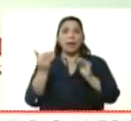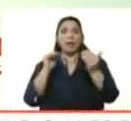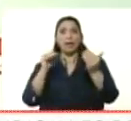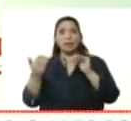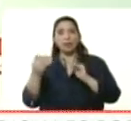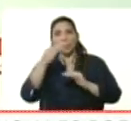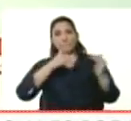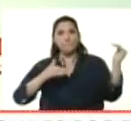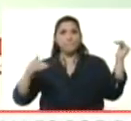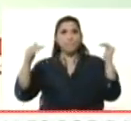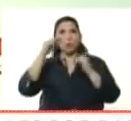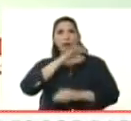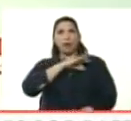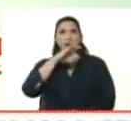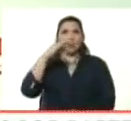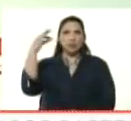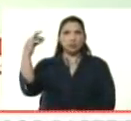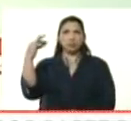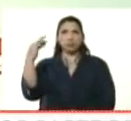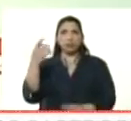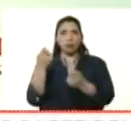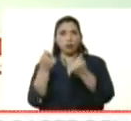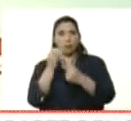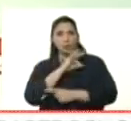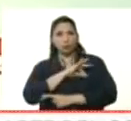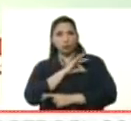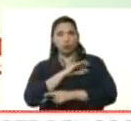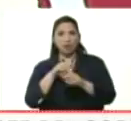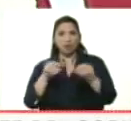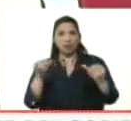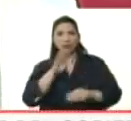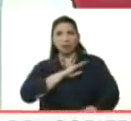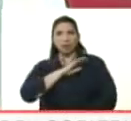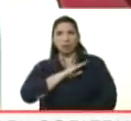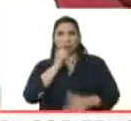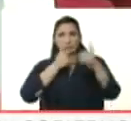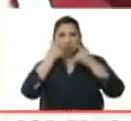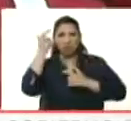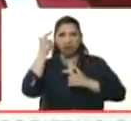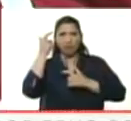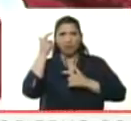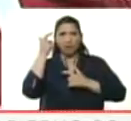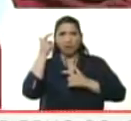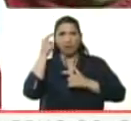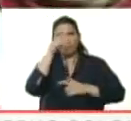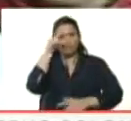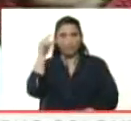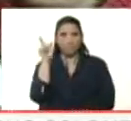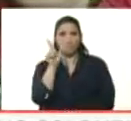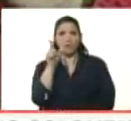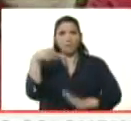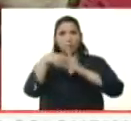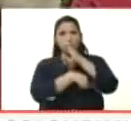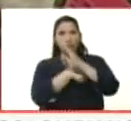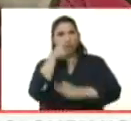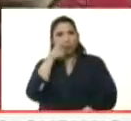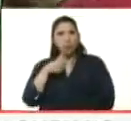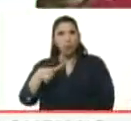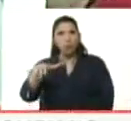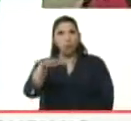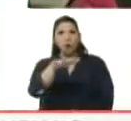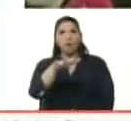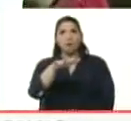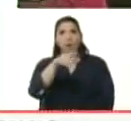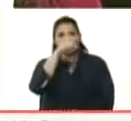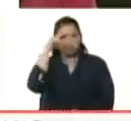política, ideológica, institucional, social, económica y territorial. Hugo Chávez, PSUV desde las profundidades del pueblo,